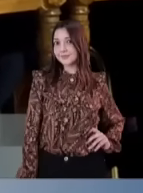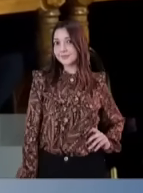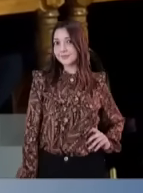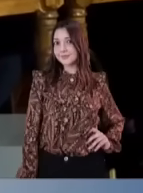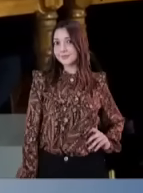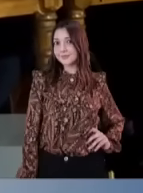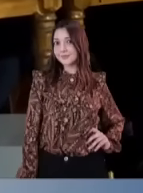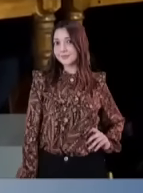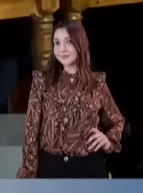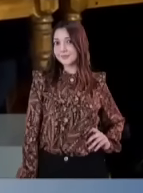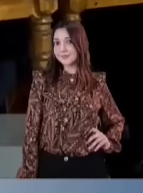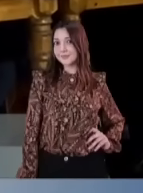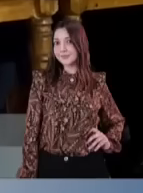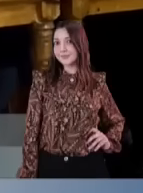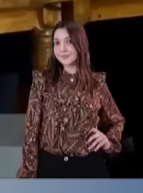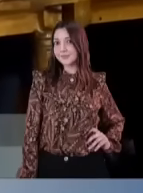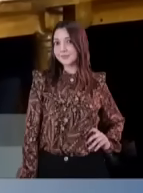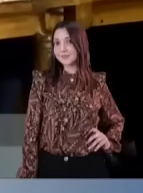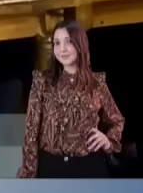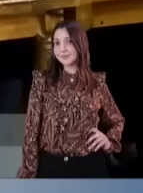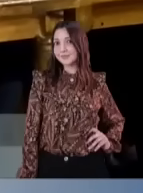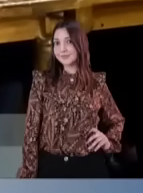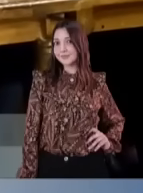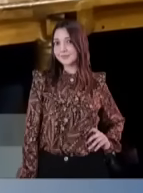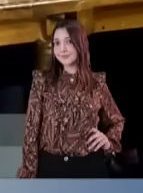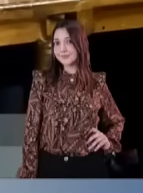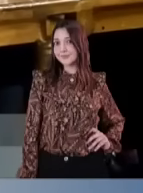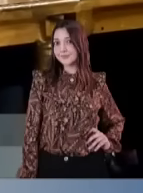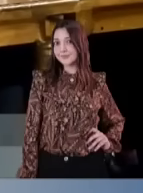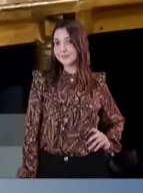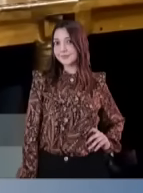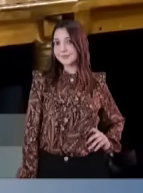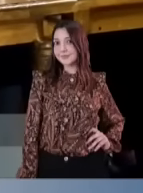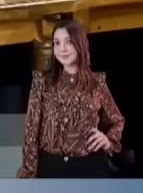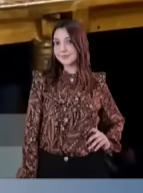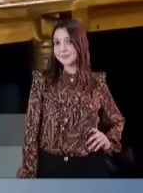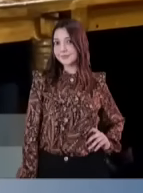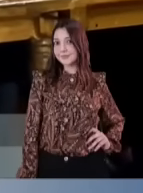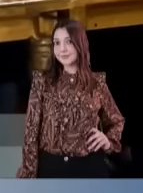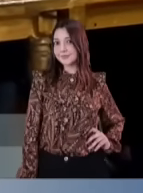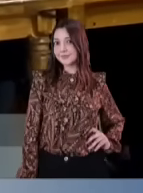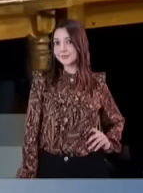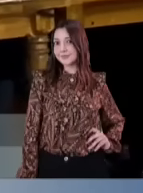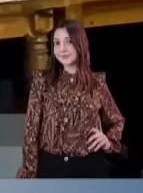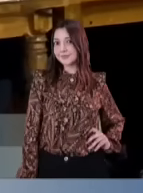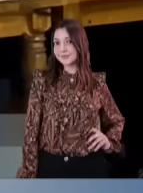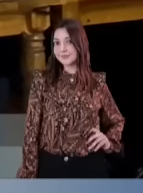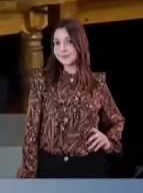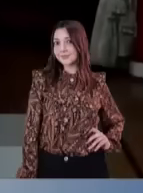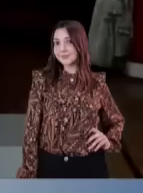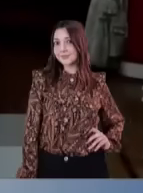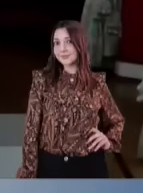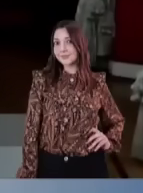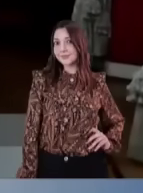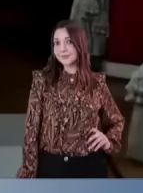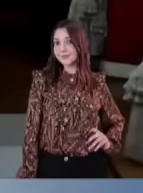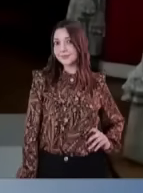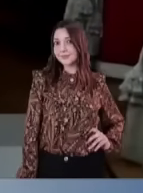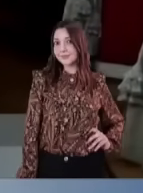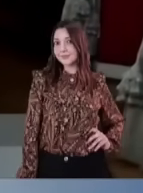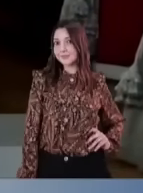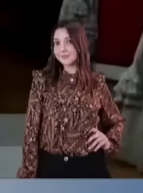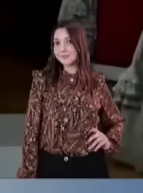distintos ministerios. Ministro de Agricultura tiene una actividad a las 10 y a las 15 horas, y esto ya está en